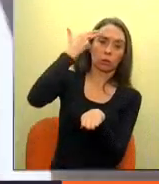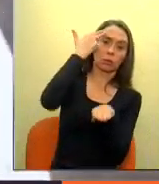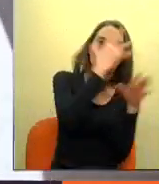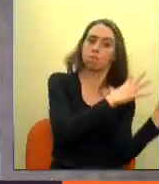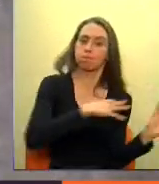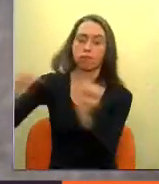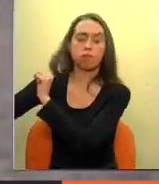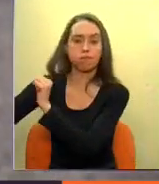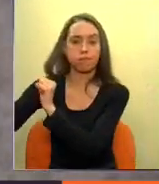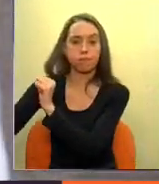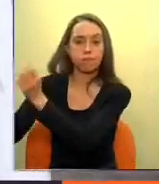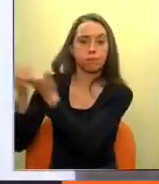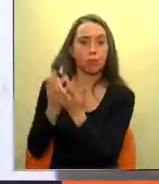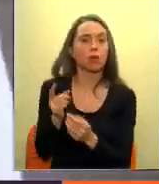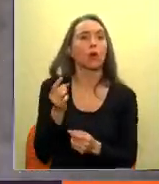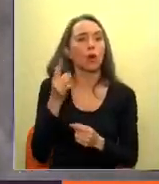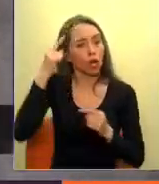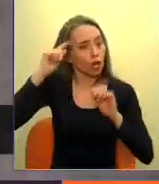vehículo